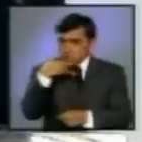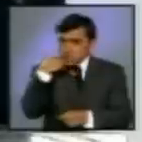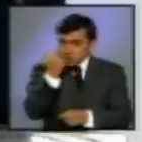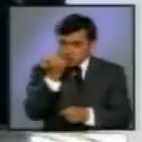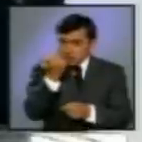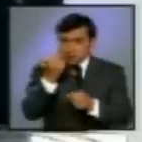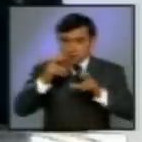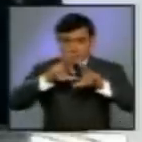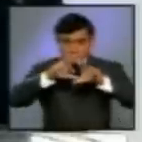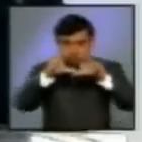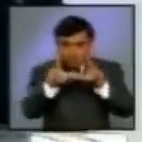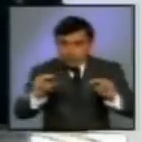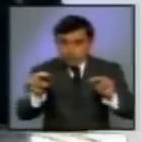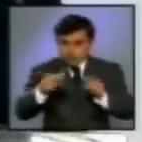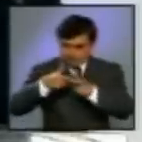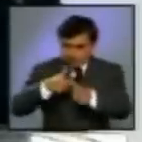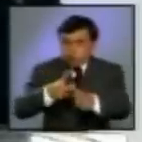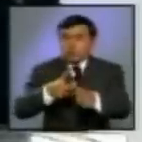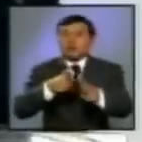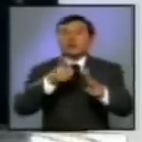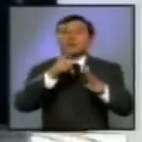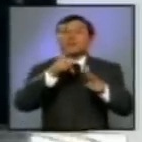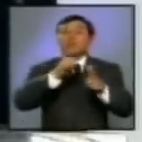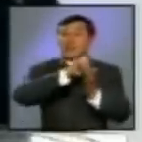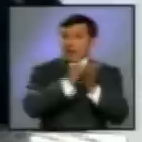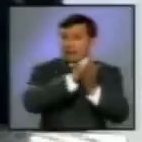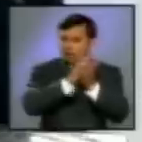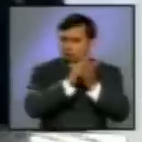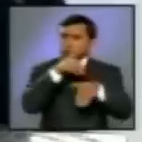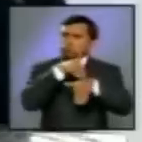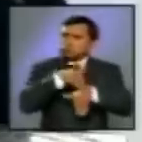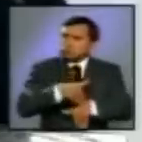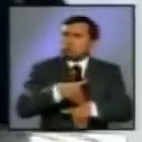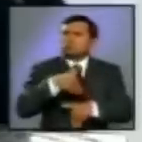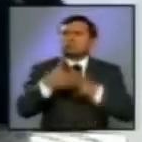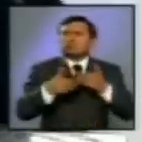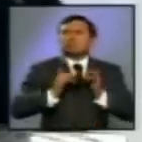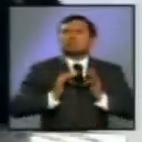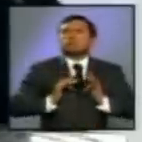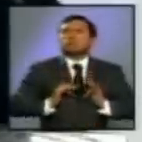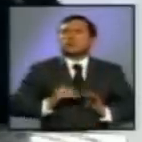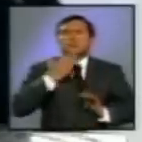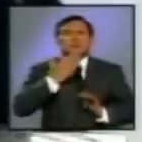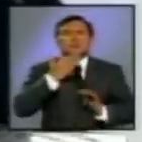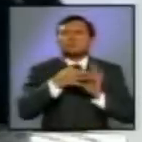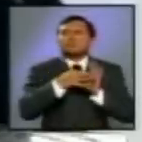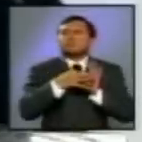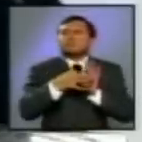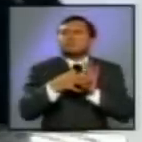la paz, el cumplimiento de la ley y, por supuesto, la estabilidad. Esta paz que solamente se